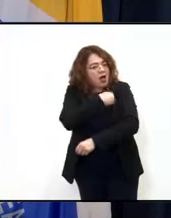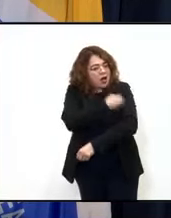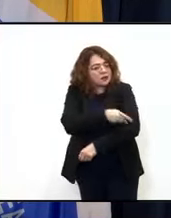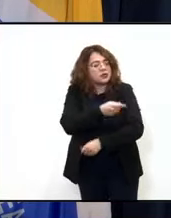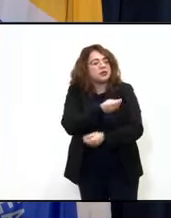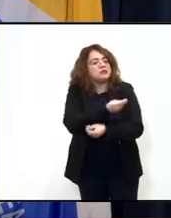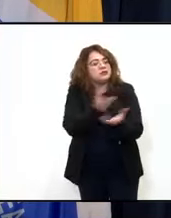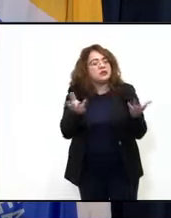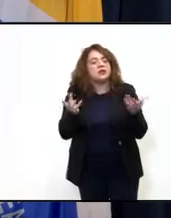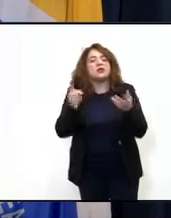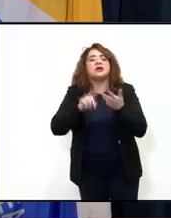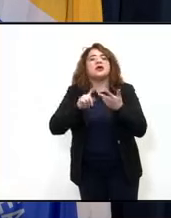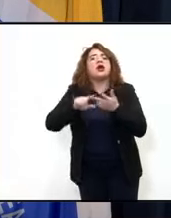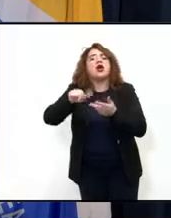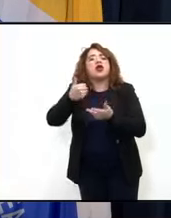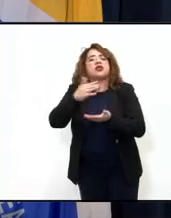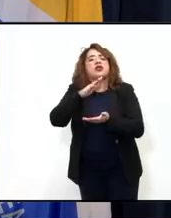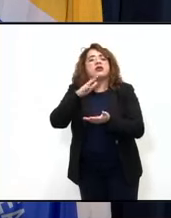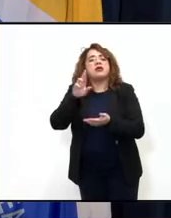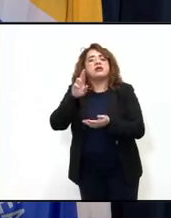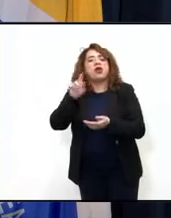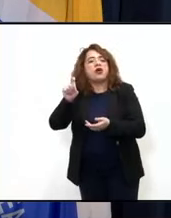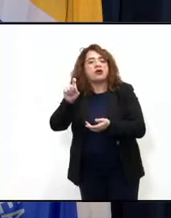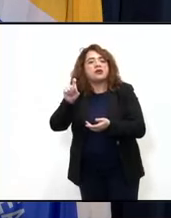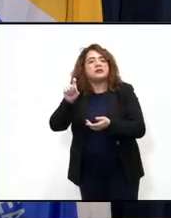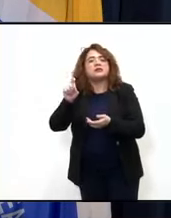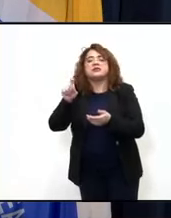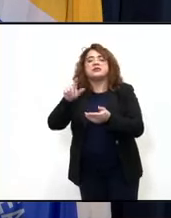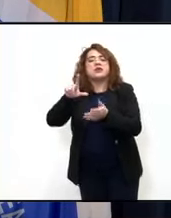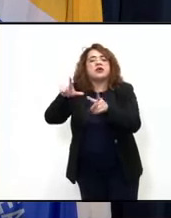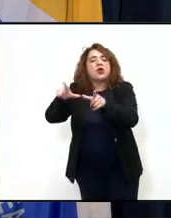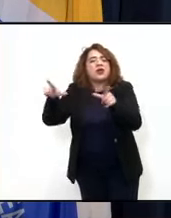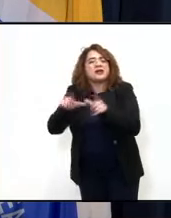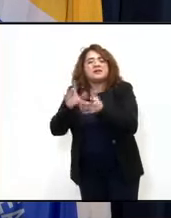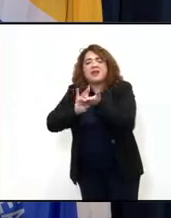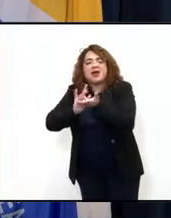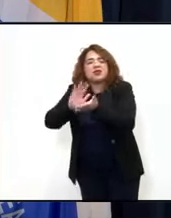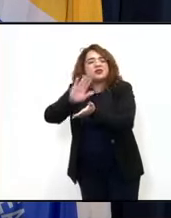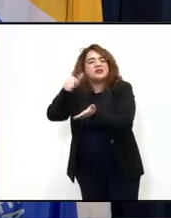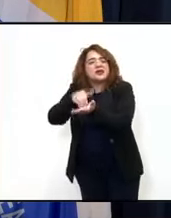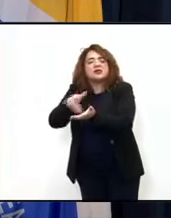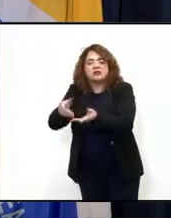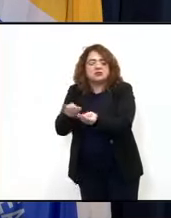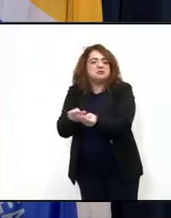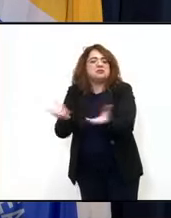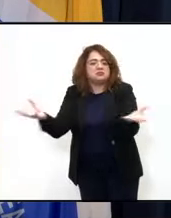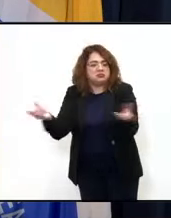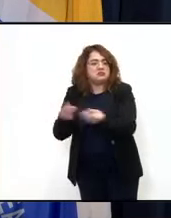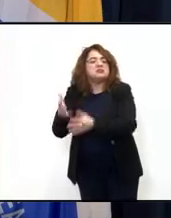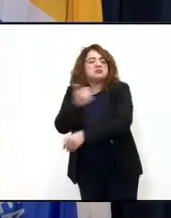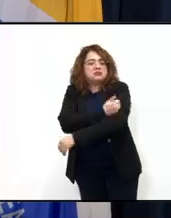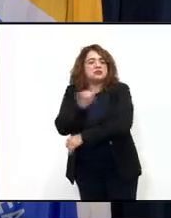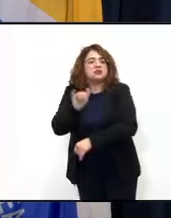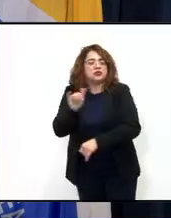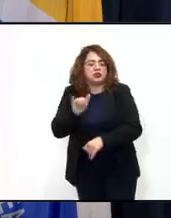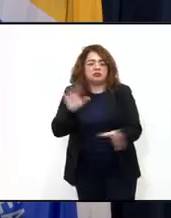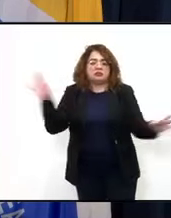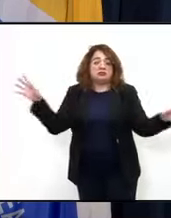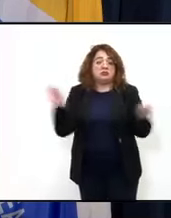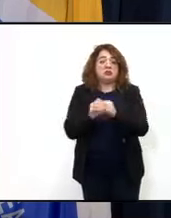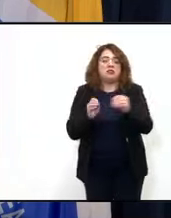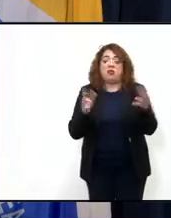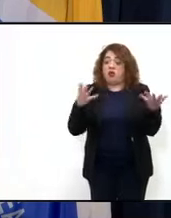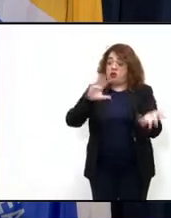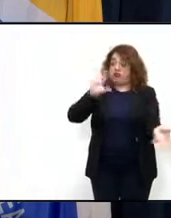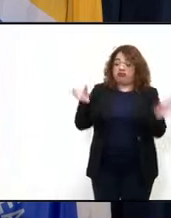y otros centros. Eso también incluye 74,000 en las primeras dosis agregadas junto con